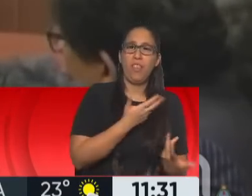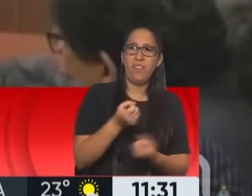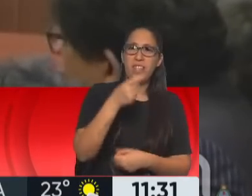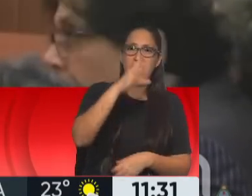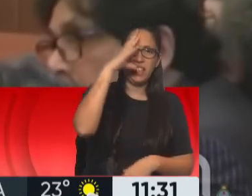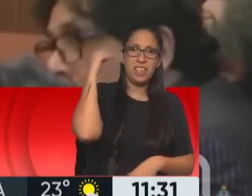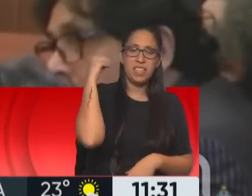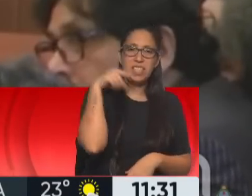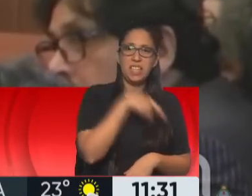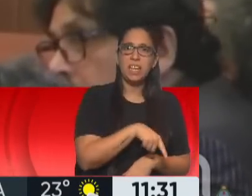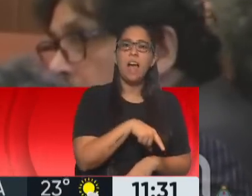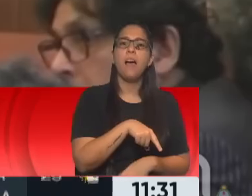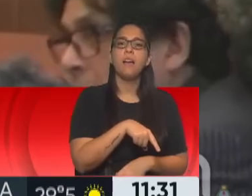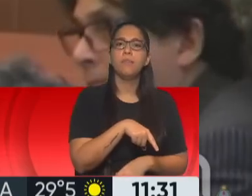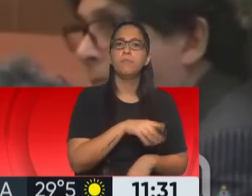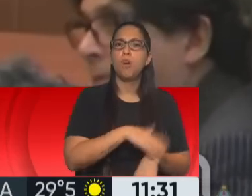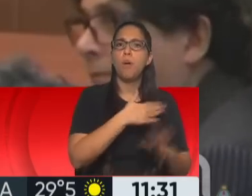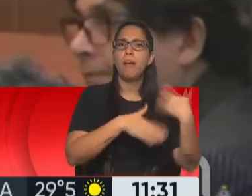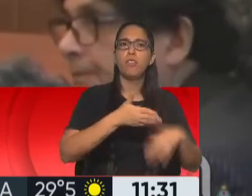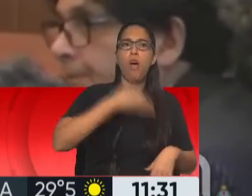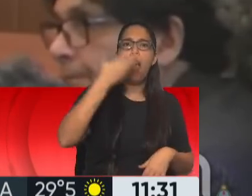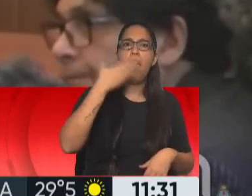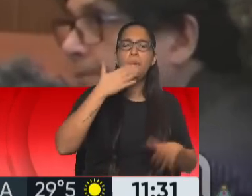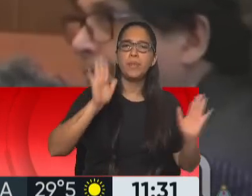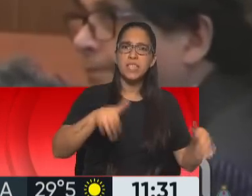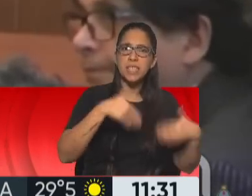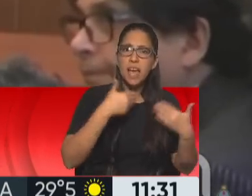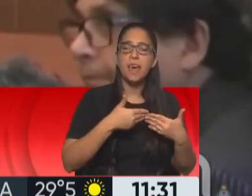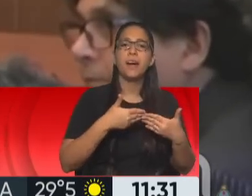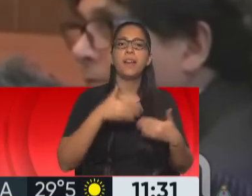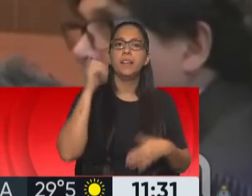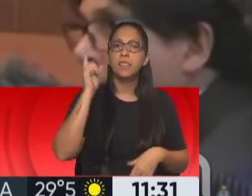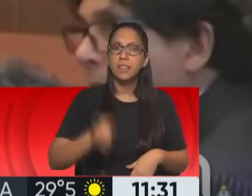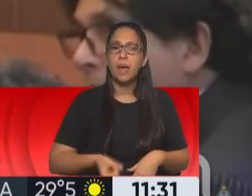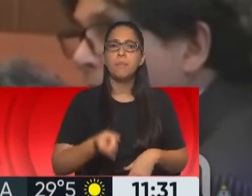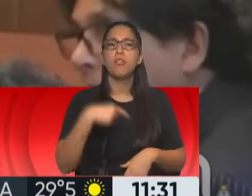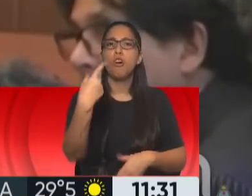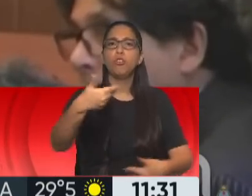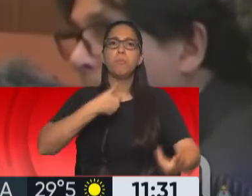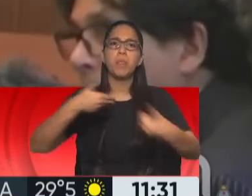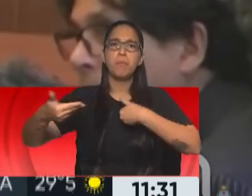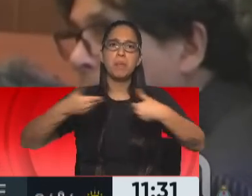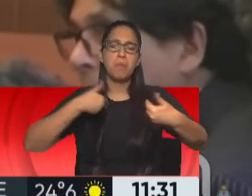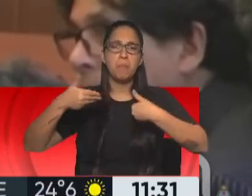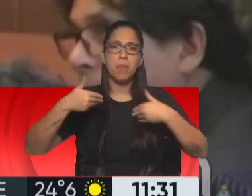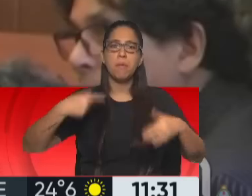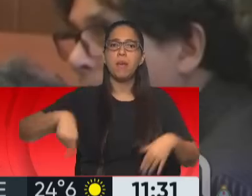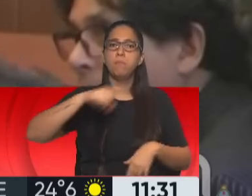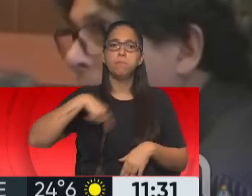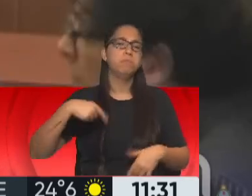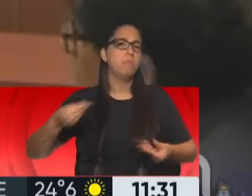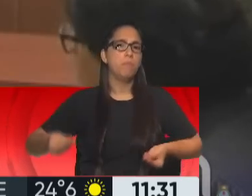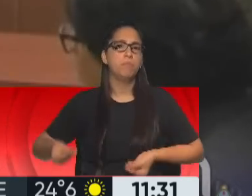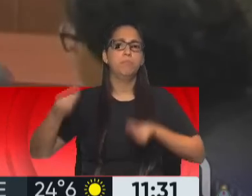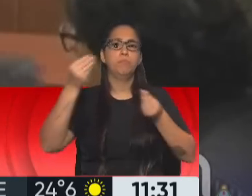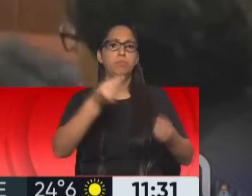Elizabeth Fernández de Kirchner en su alegato de clausura y, con relación a los restantes pedidos efectuados en tal sentido, poner a disposición